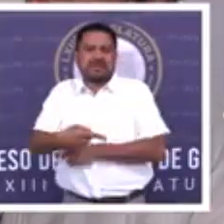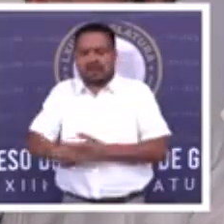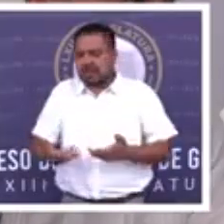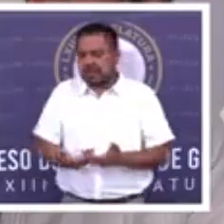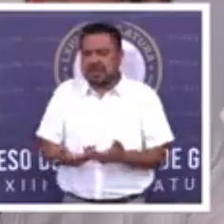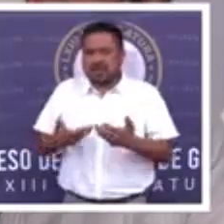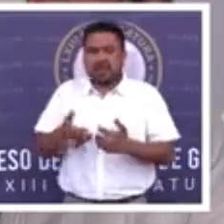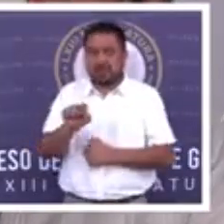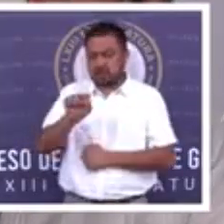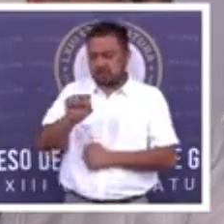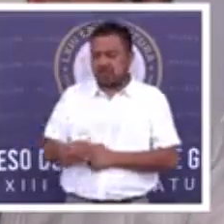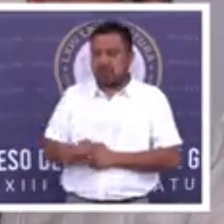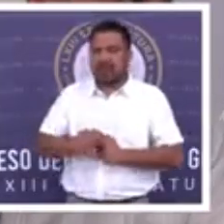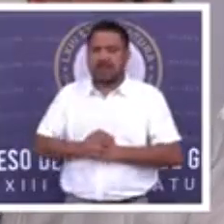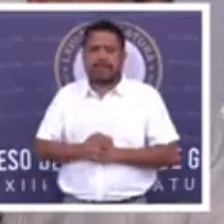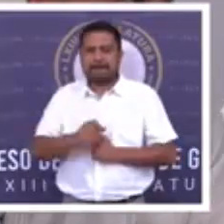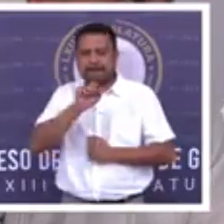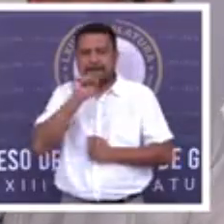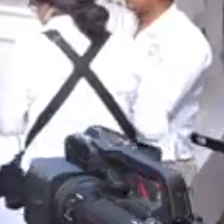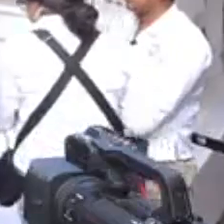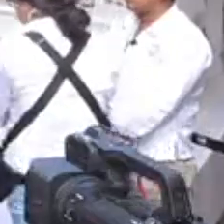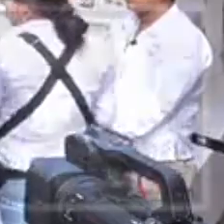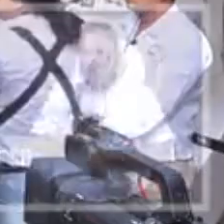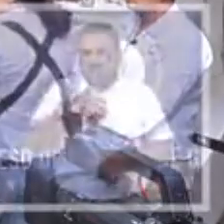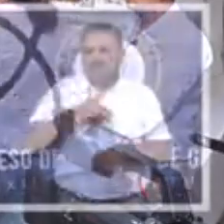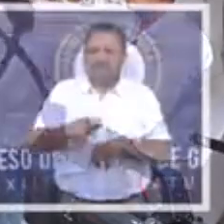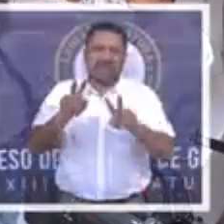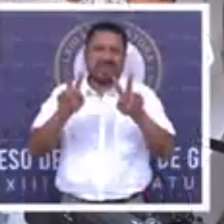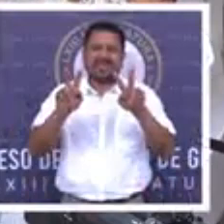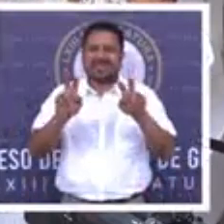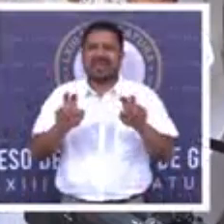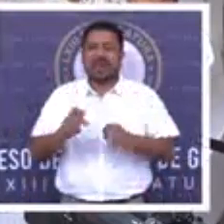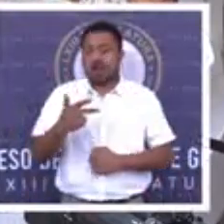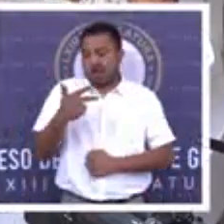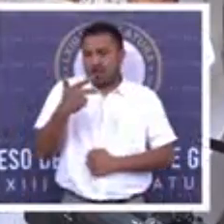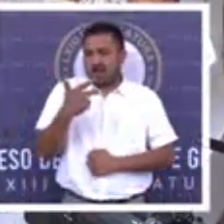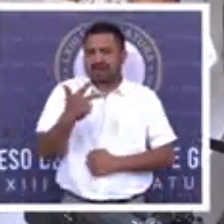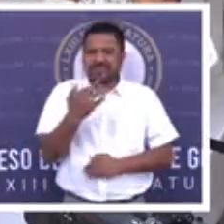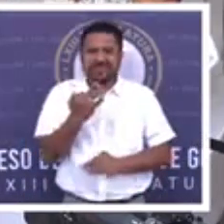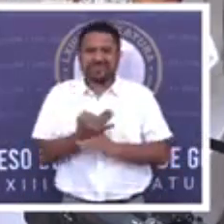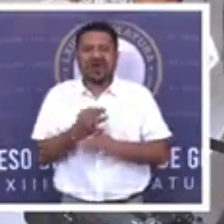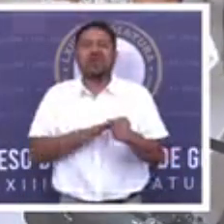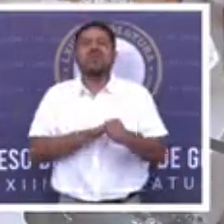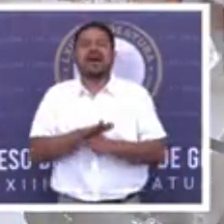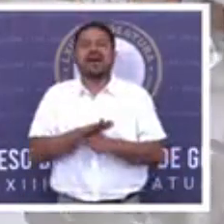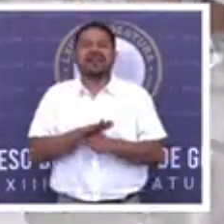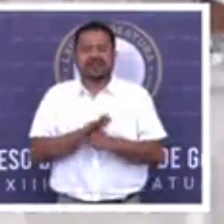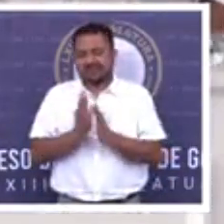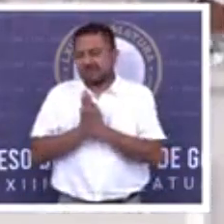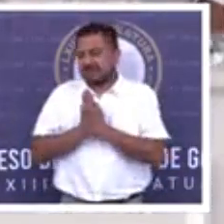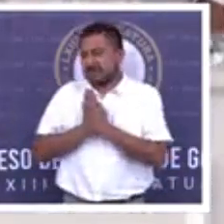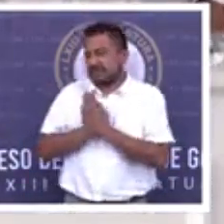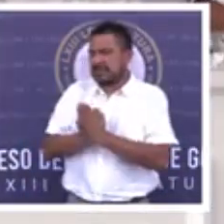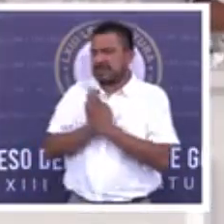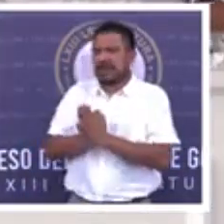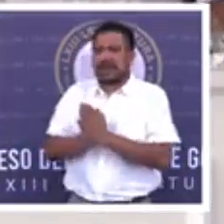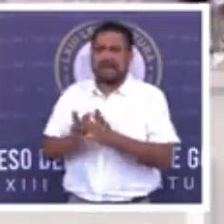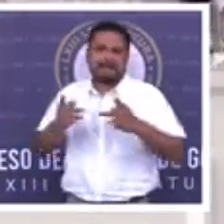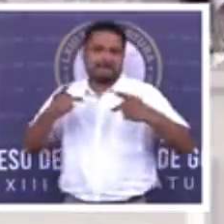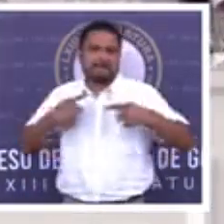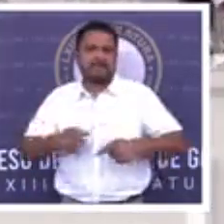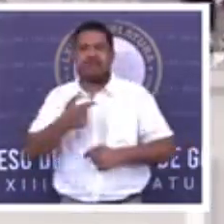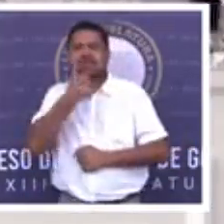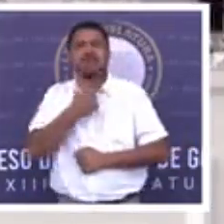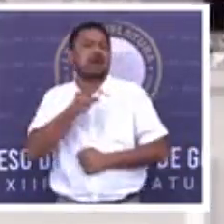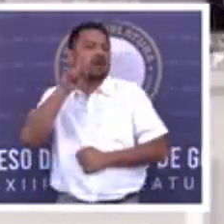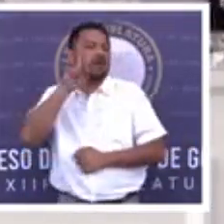Evelyn Salgado Pineda, y el presidente del Tribunal Superior de Justicia del estado, Raimundo Casarrubias Vázquez. Ahí,